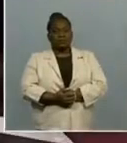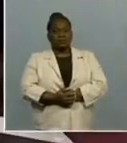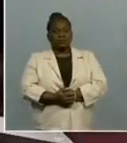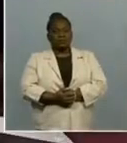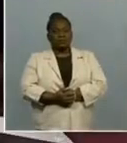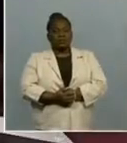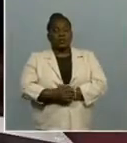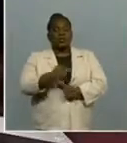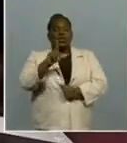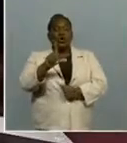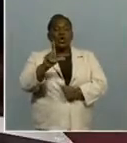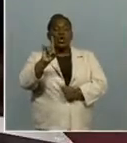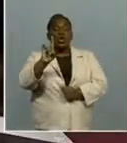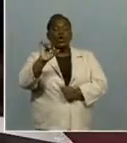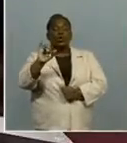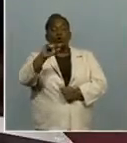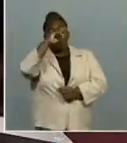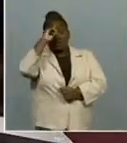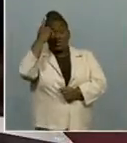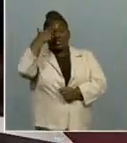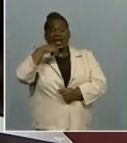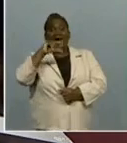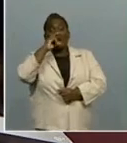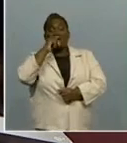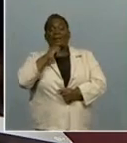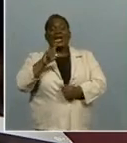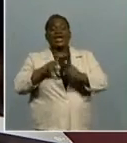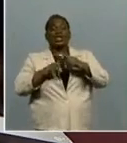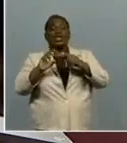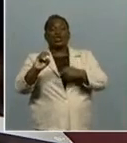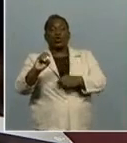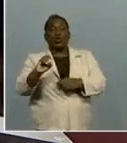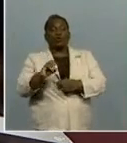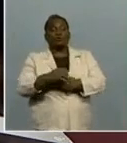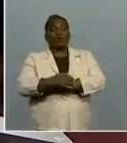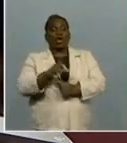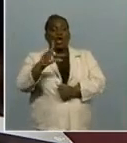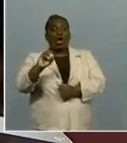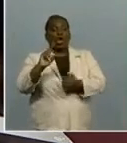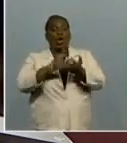luis alberto rodríguez lópez calleja